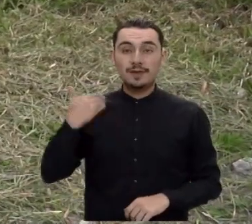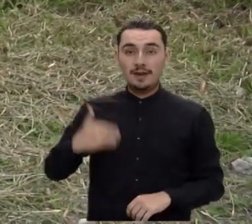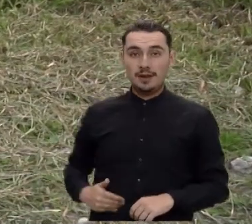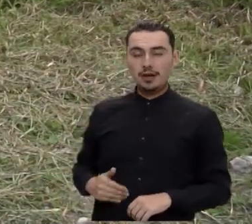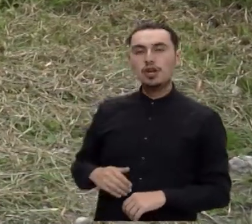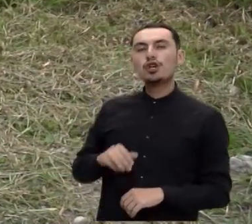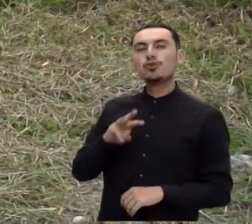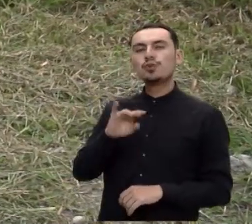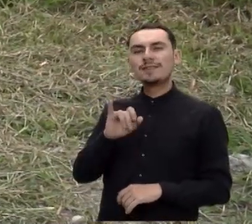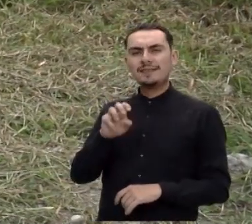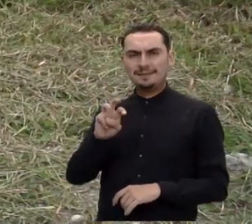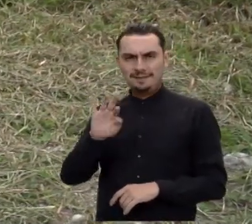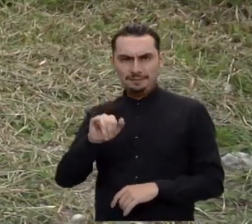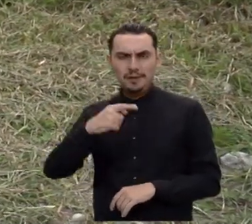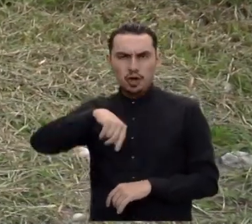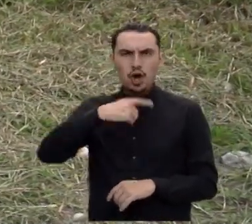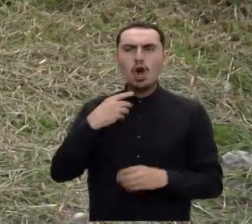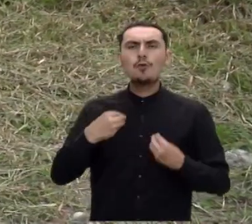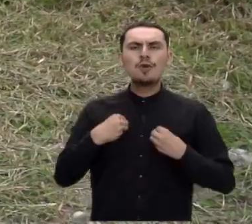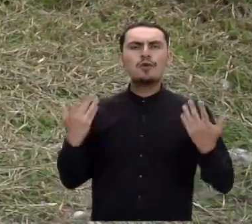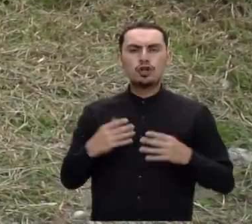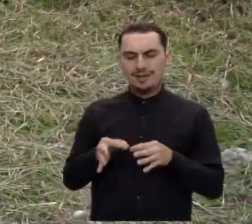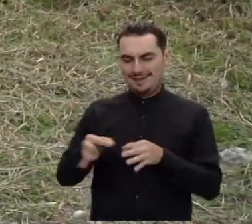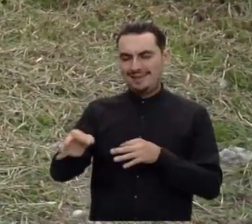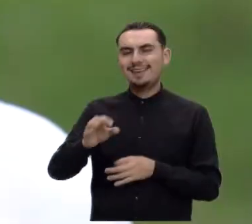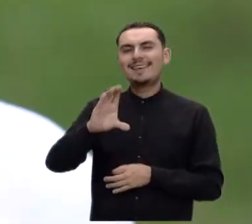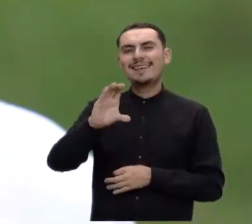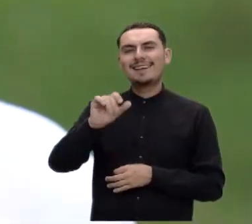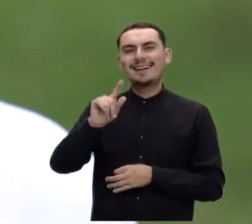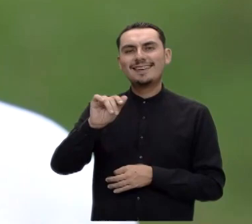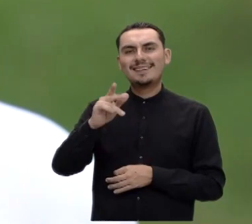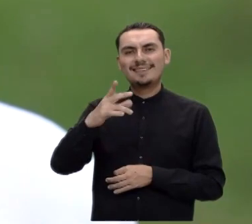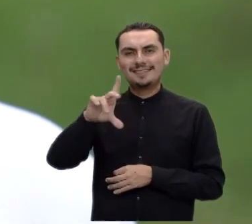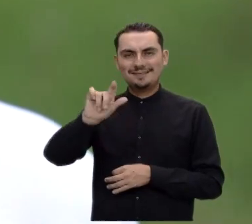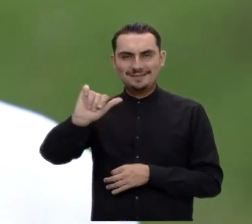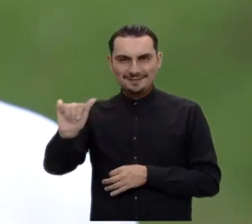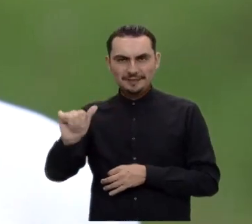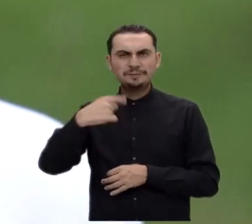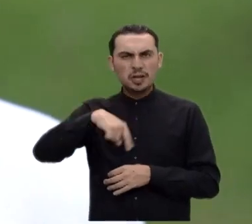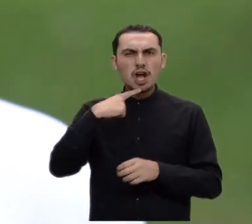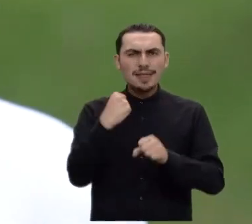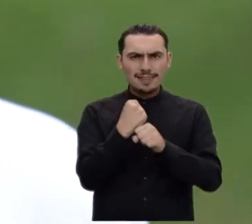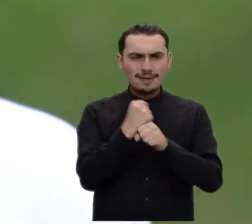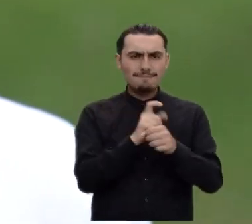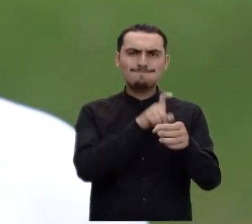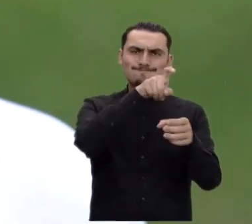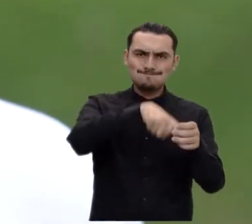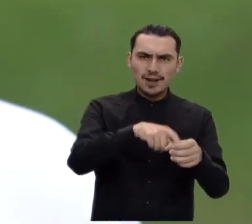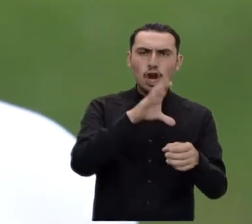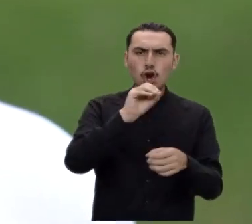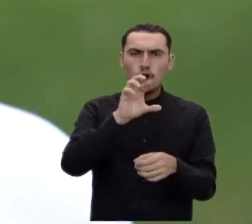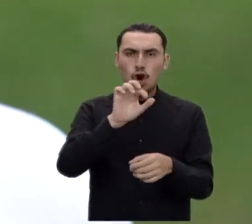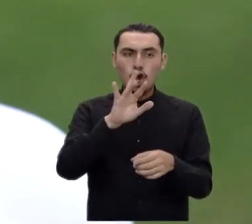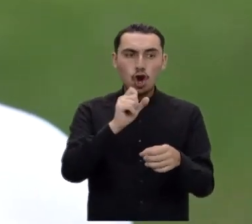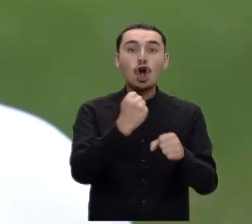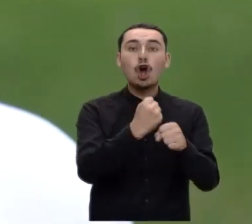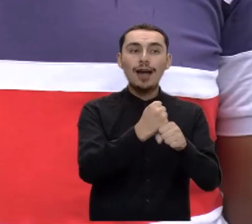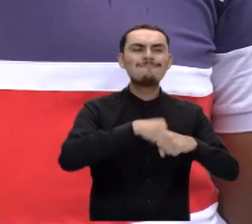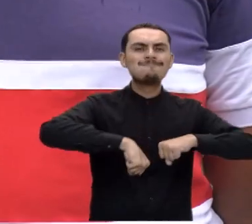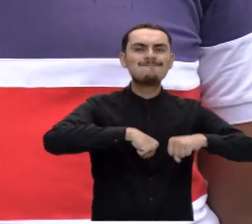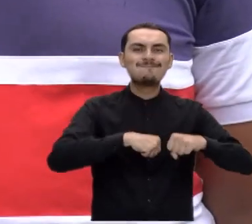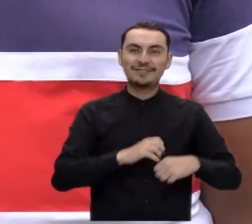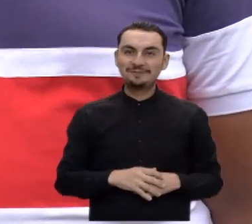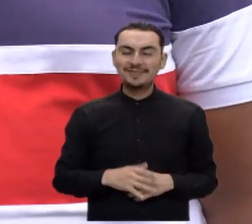Mi nombre es Nelson Enrique Ríos Merchán, vivo en Castilla La Nueva. Estoy aquí trabajando en la asociación distribuidora Cocorococó.